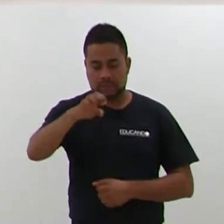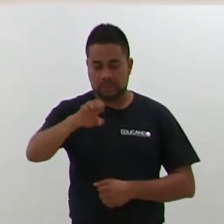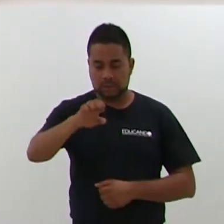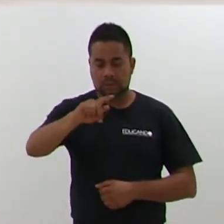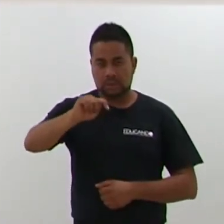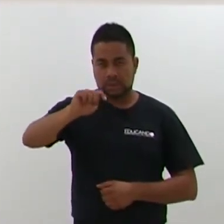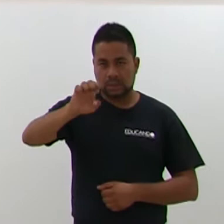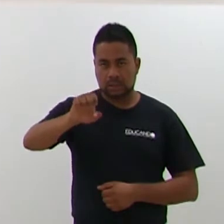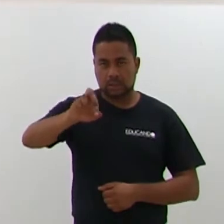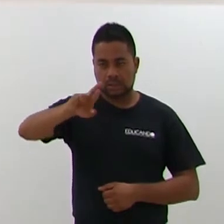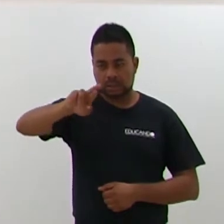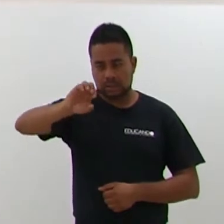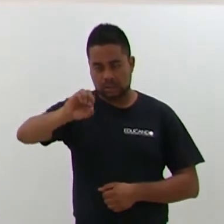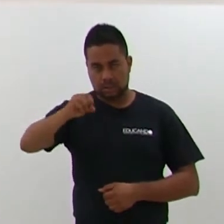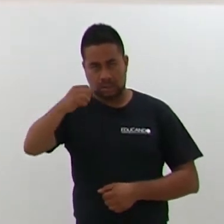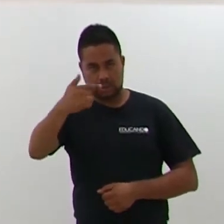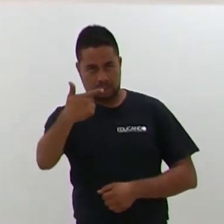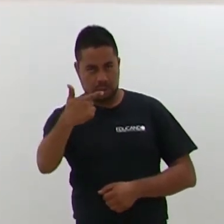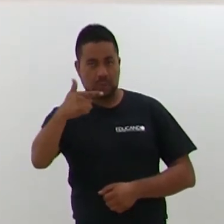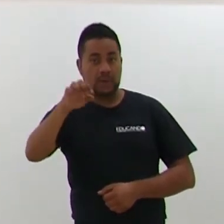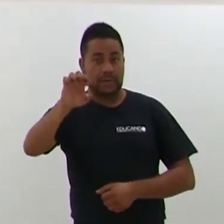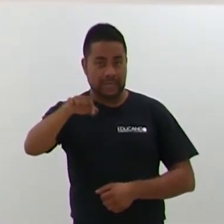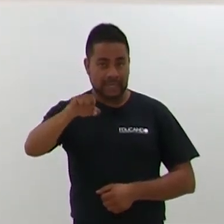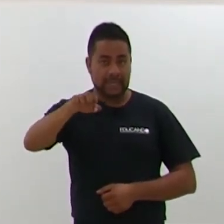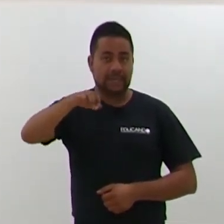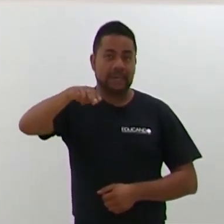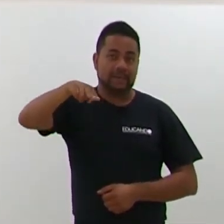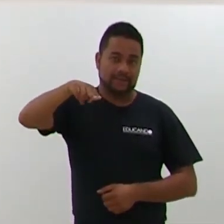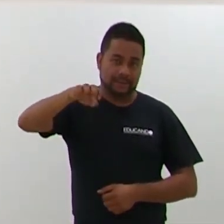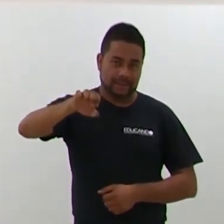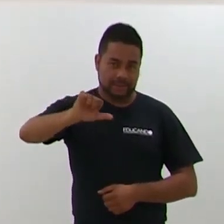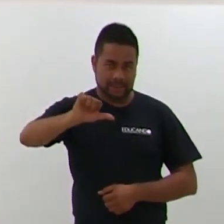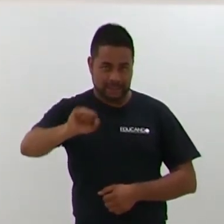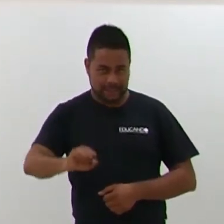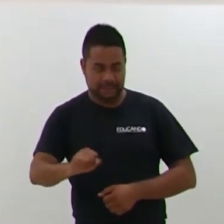Heterogéneas. ¿Verdad? Bueno, entonces,